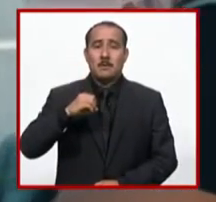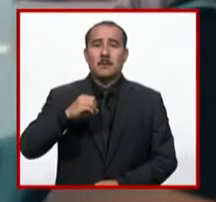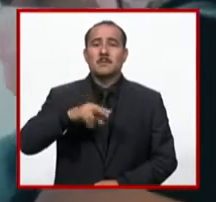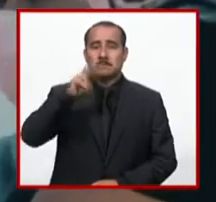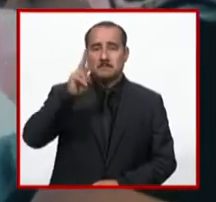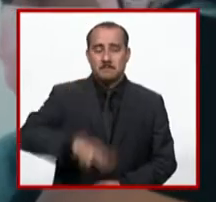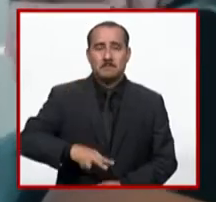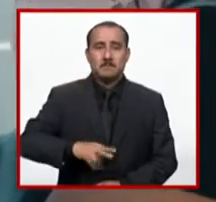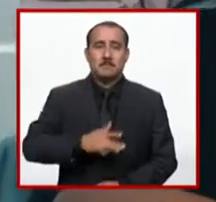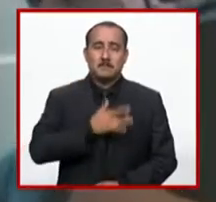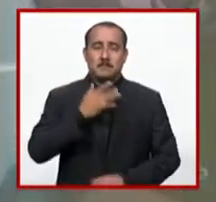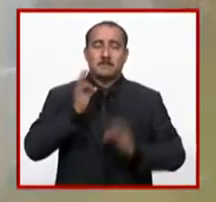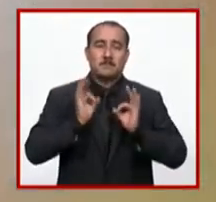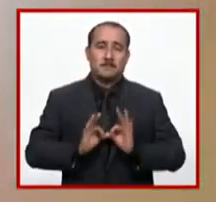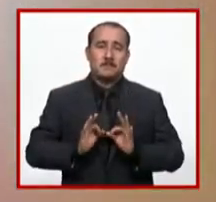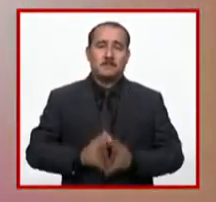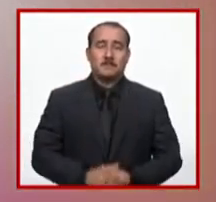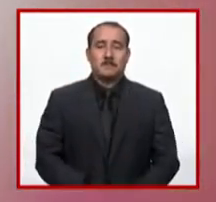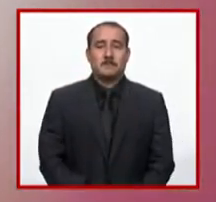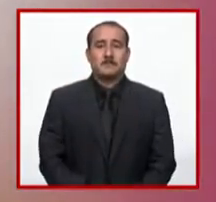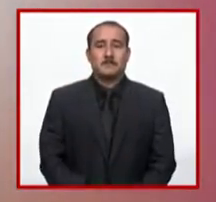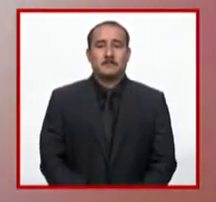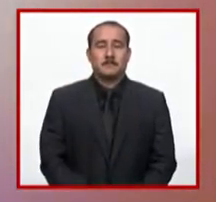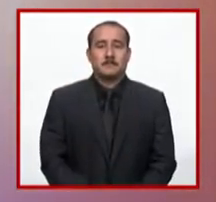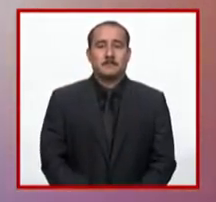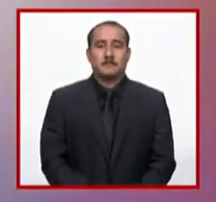una realidad.